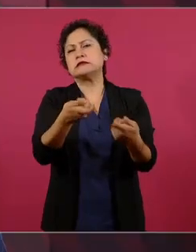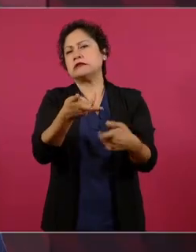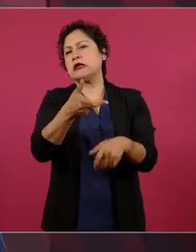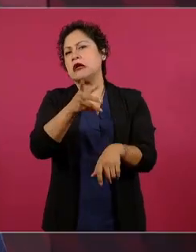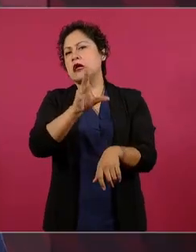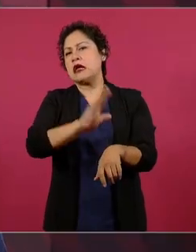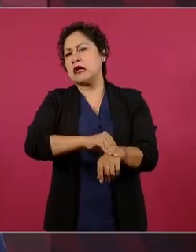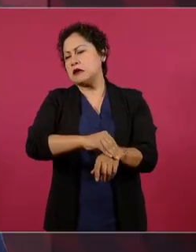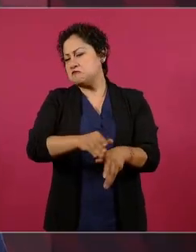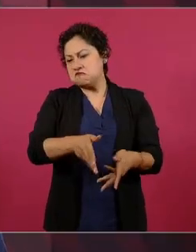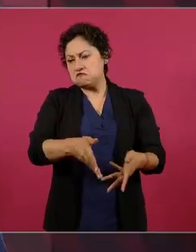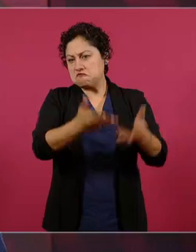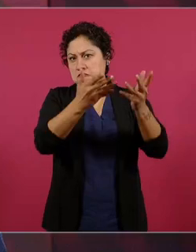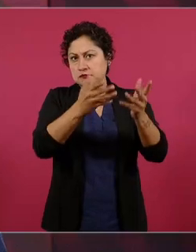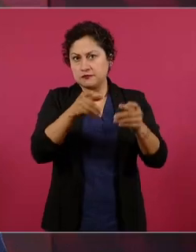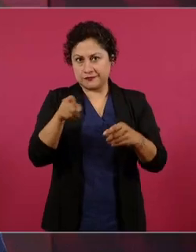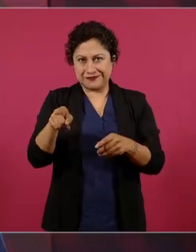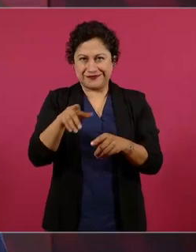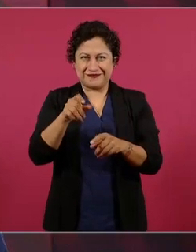Obregón,